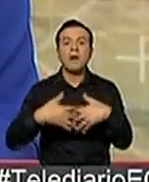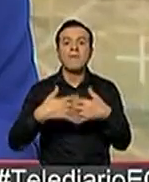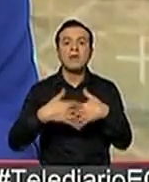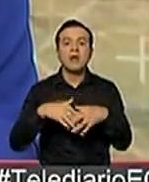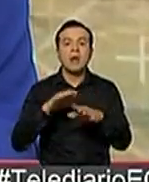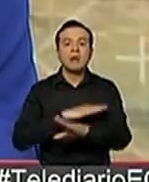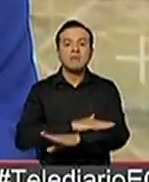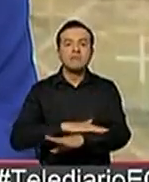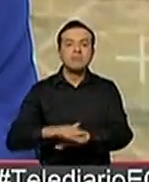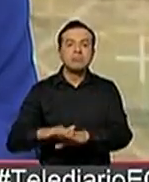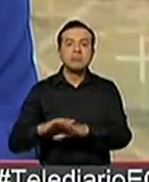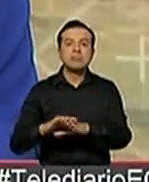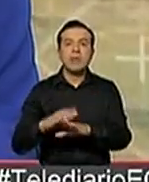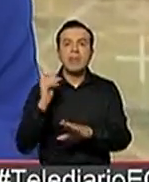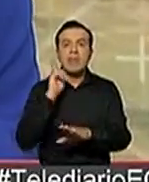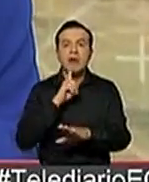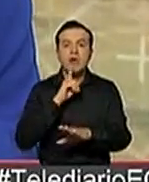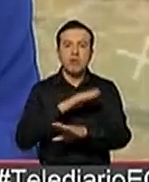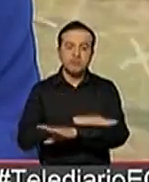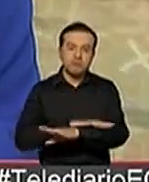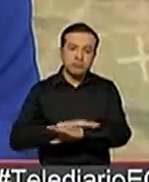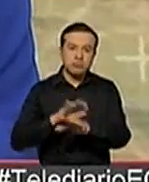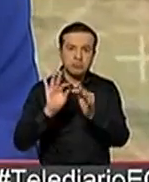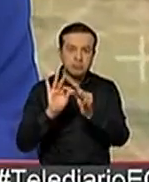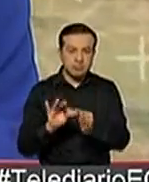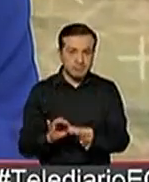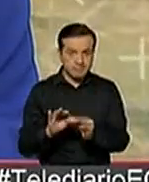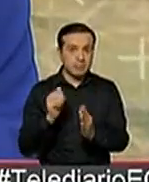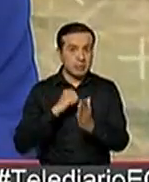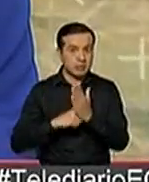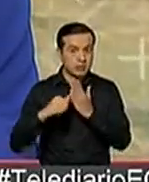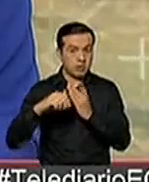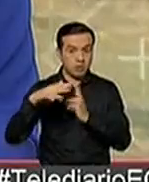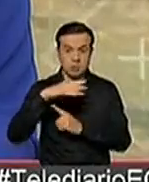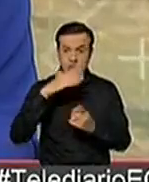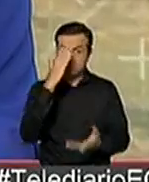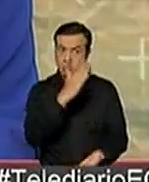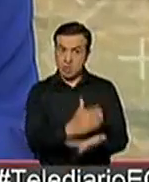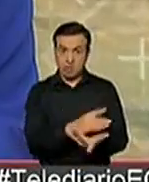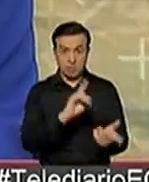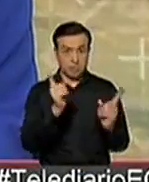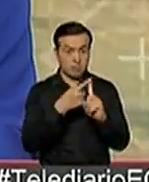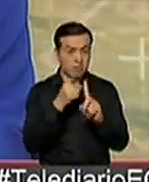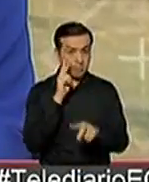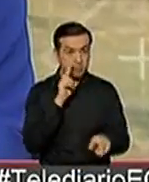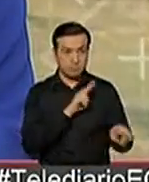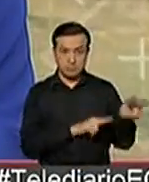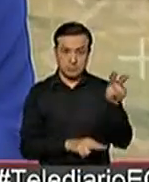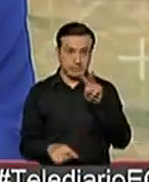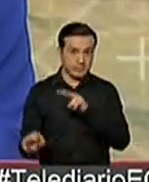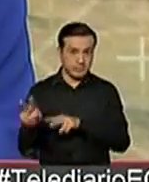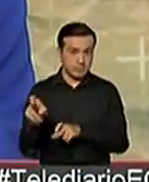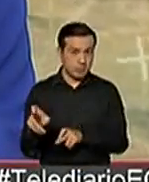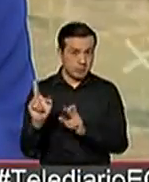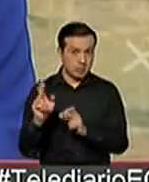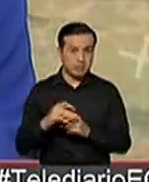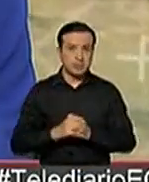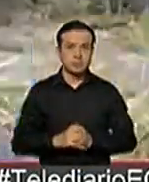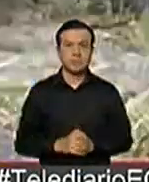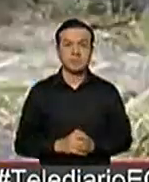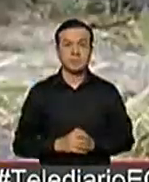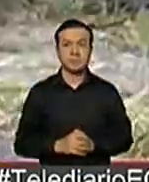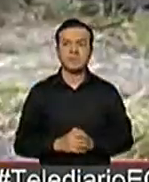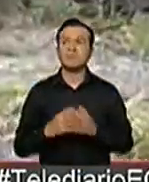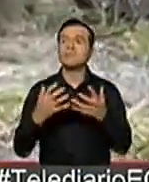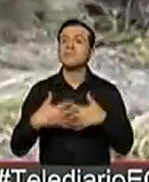de asfalto que se emplaza en el lugar. El Ministerio de Ambiente suspendió las actividades hasta revisar el proceso de licenciamiento.